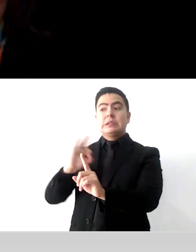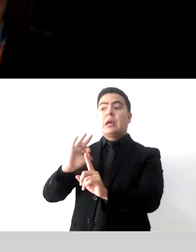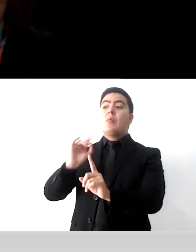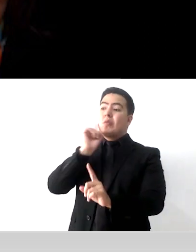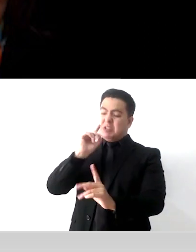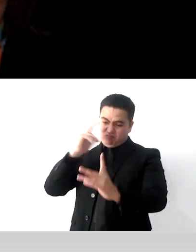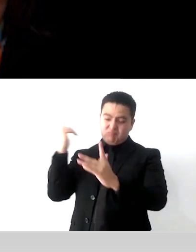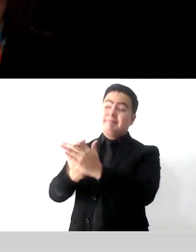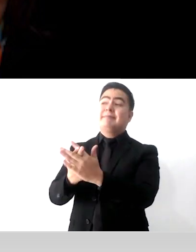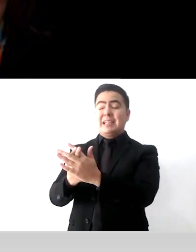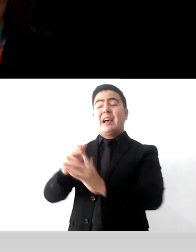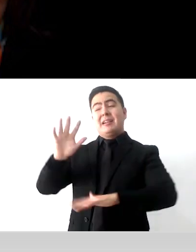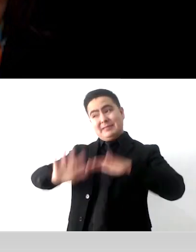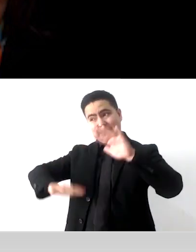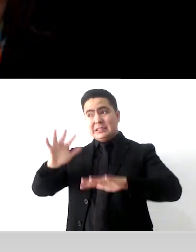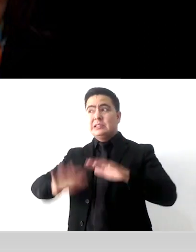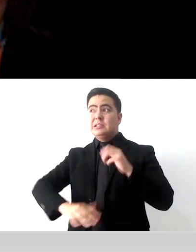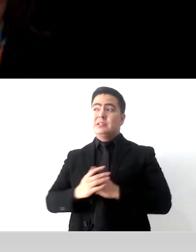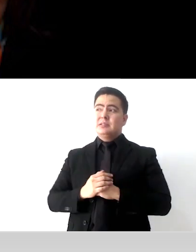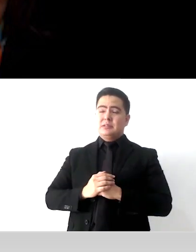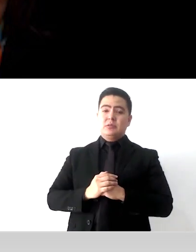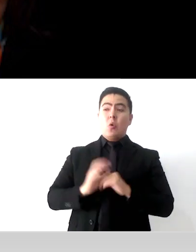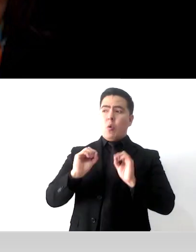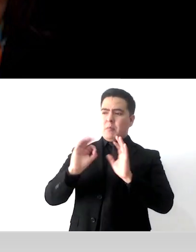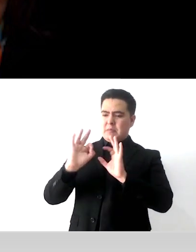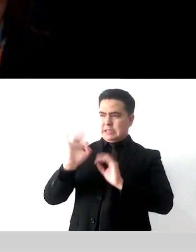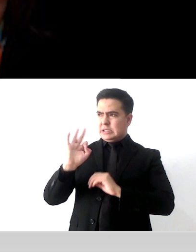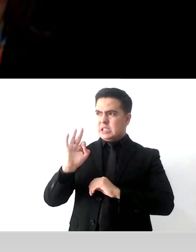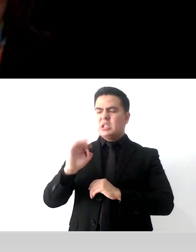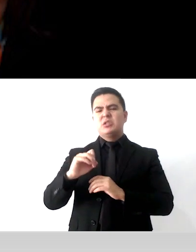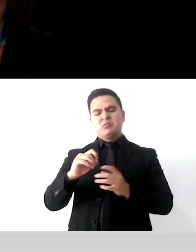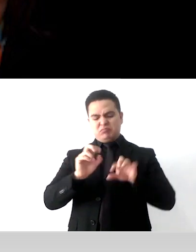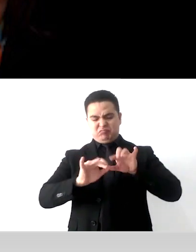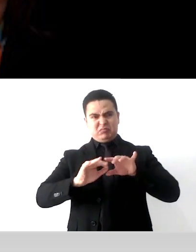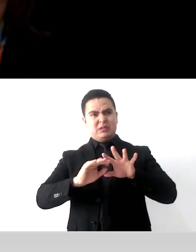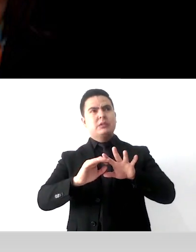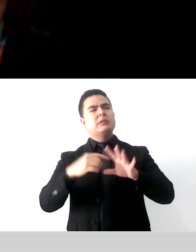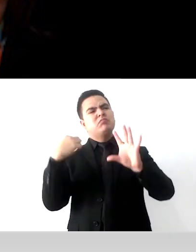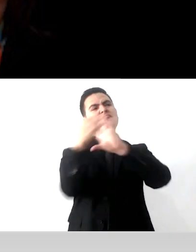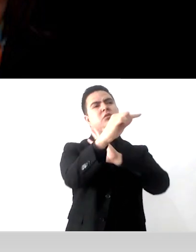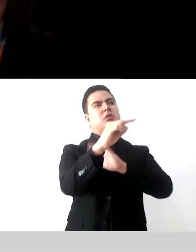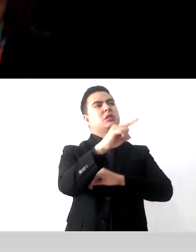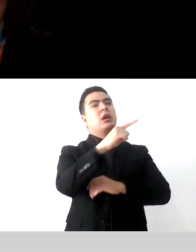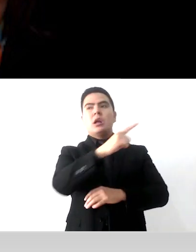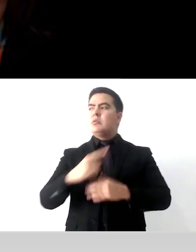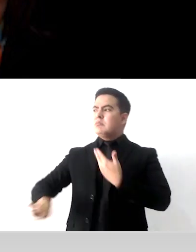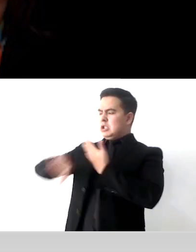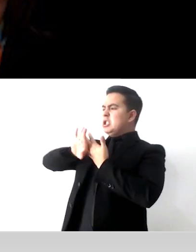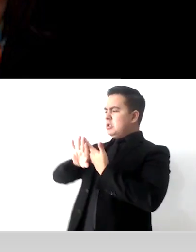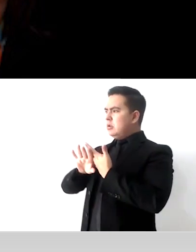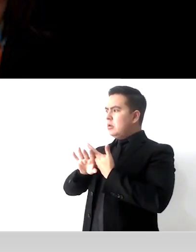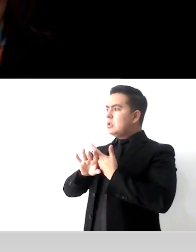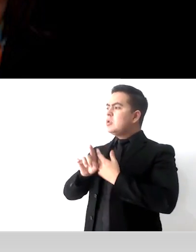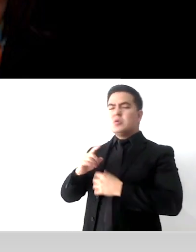Tenemos situaciones de amenazas en redes sociales, por ejemplo, mensajes, y es